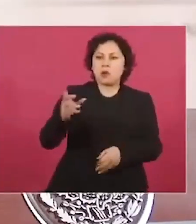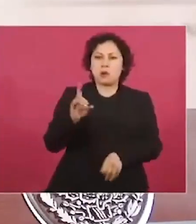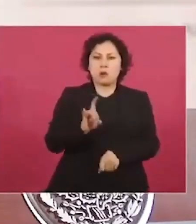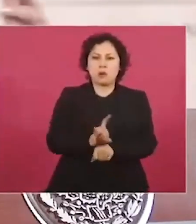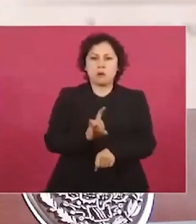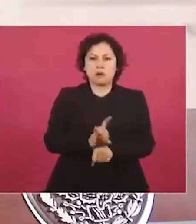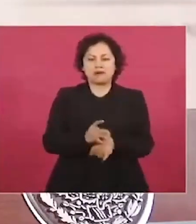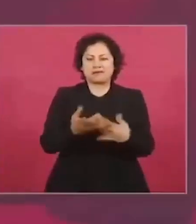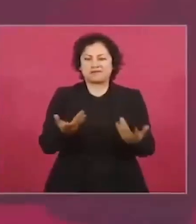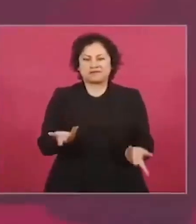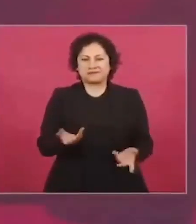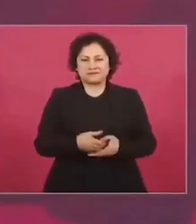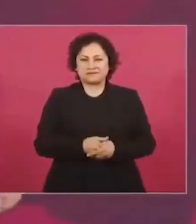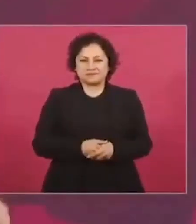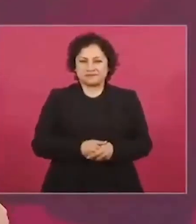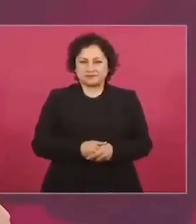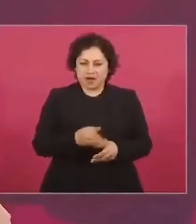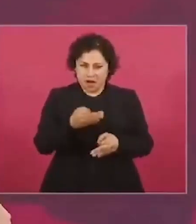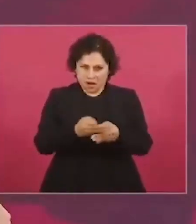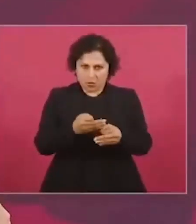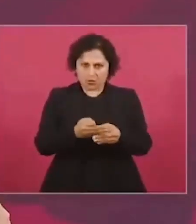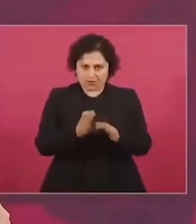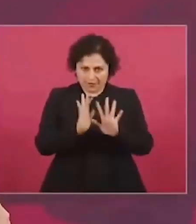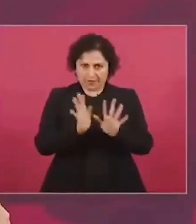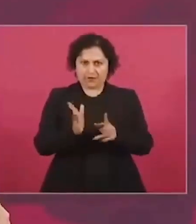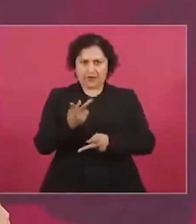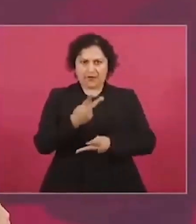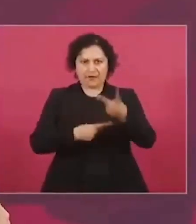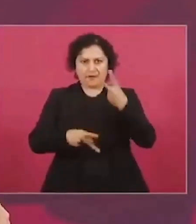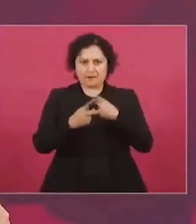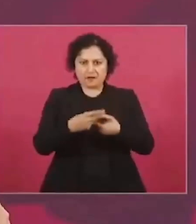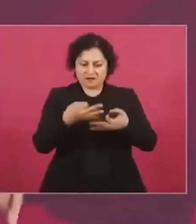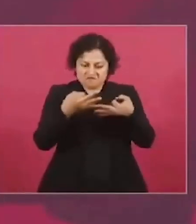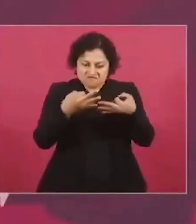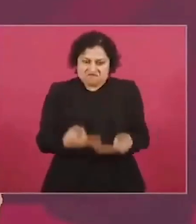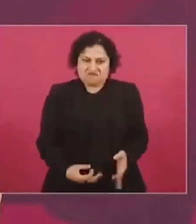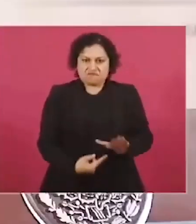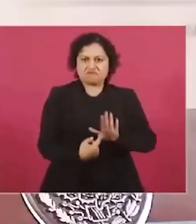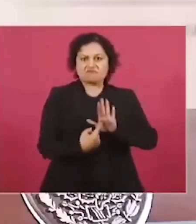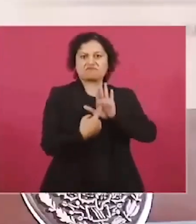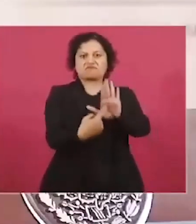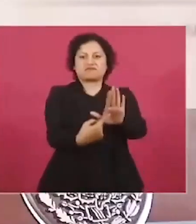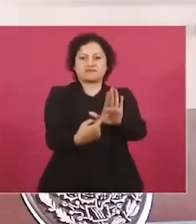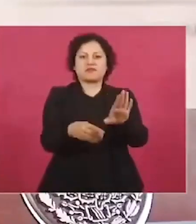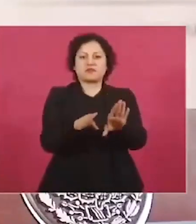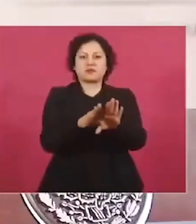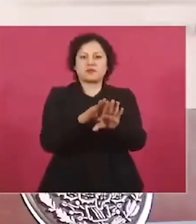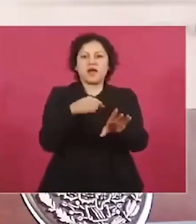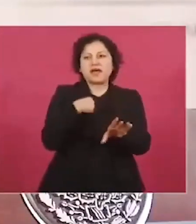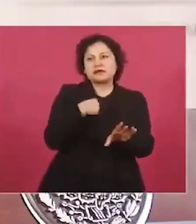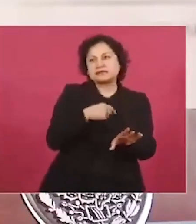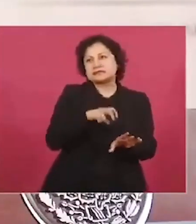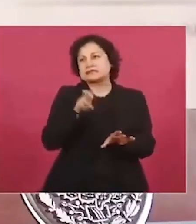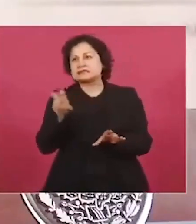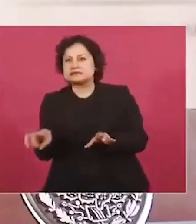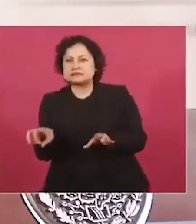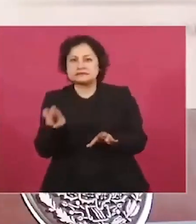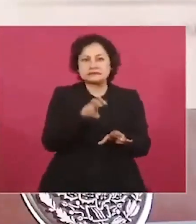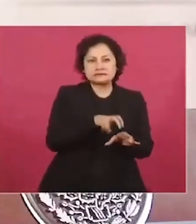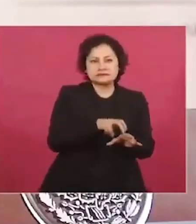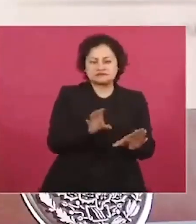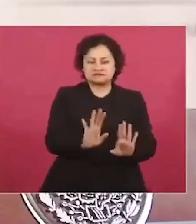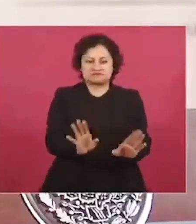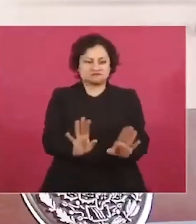pensiones, habla de la desaparición de organismos autónomos. No alcanza el dinero de la desaparición de